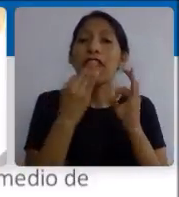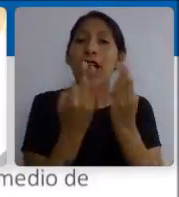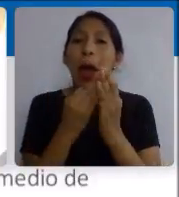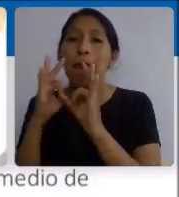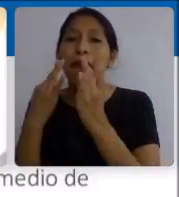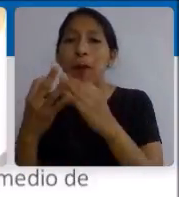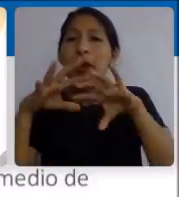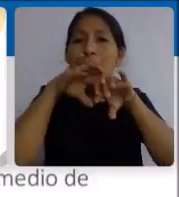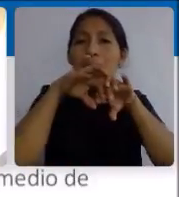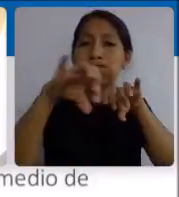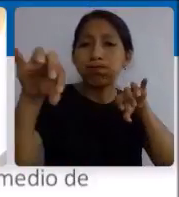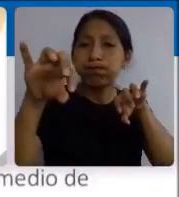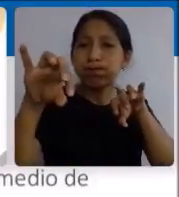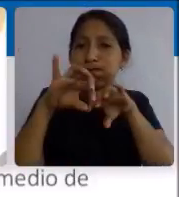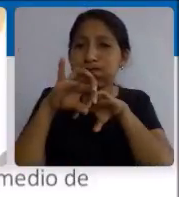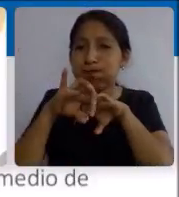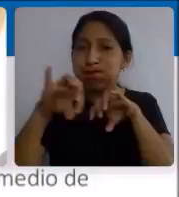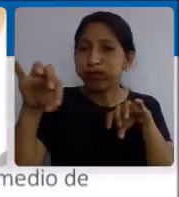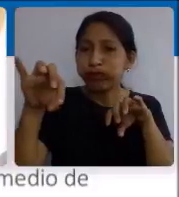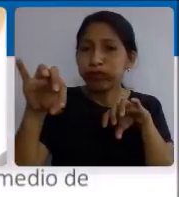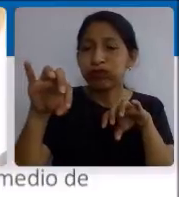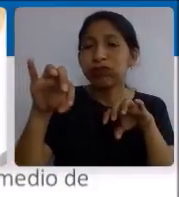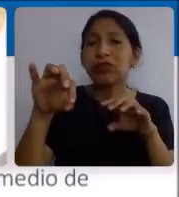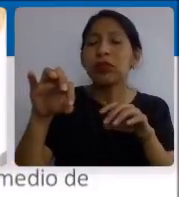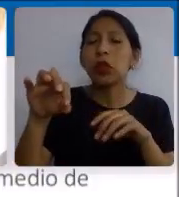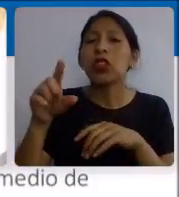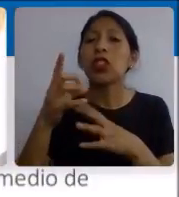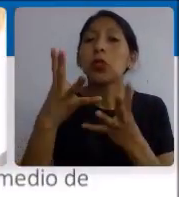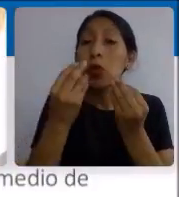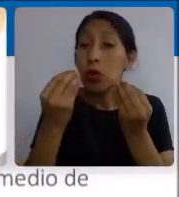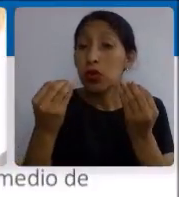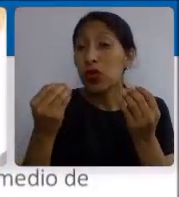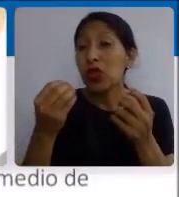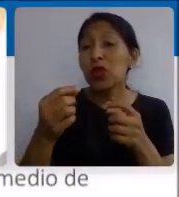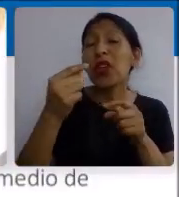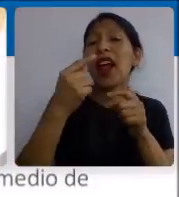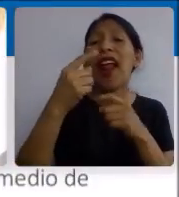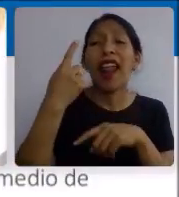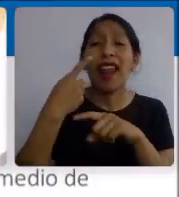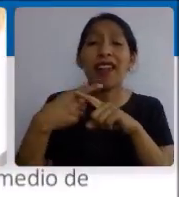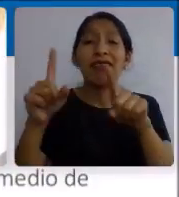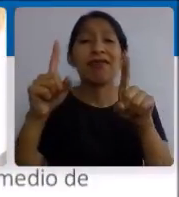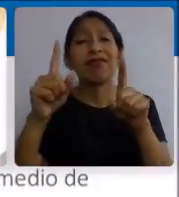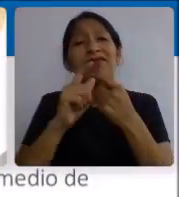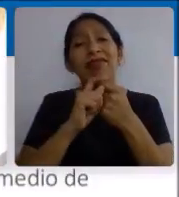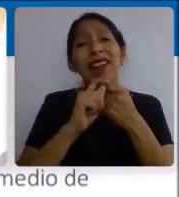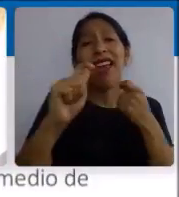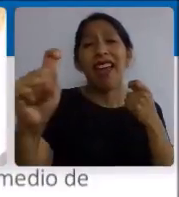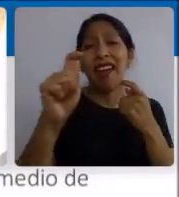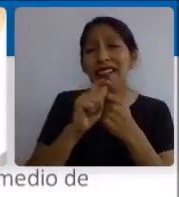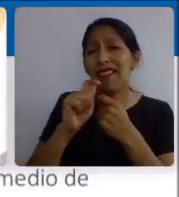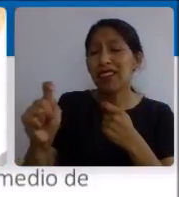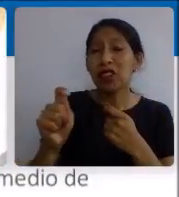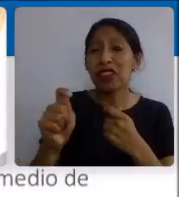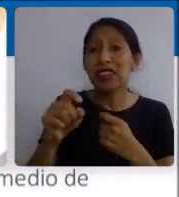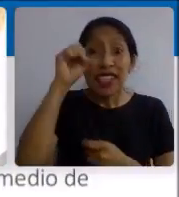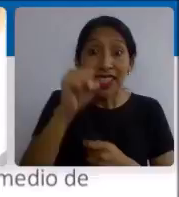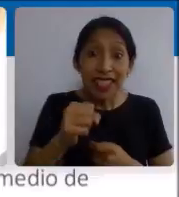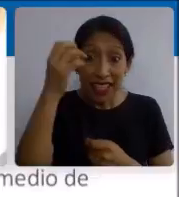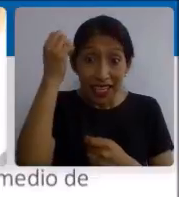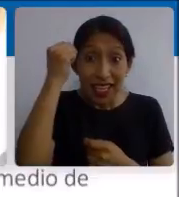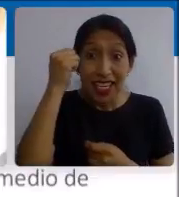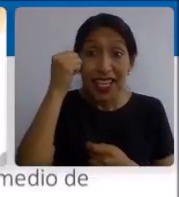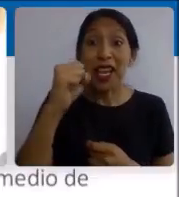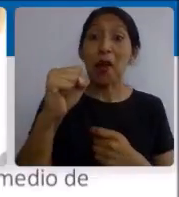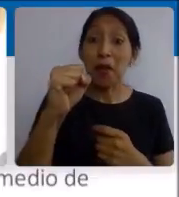tantos meses, muchos de ellos viven en diferentes ciudades, en diferentes estados, y el viaje es una manera de poder juntar a